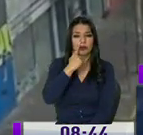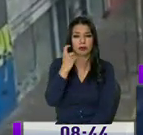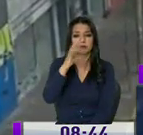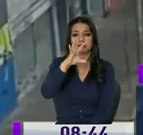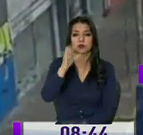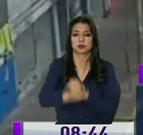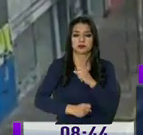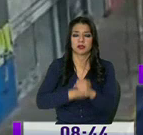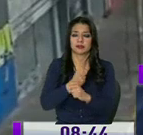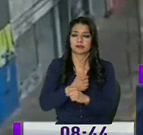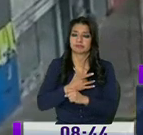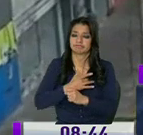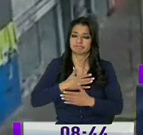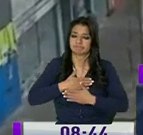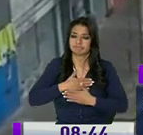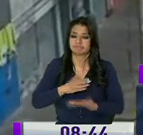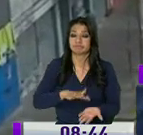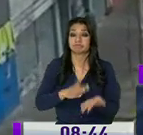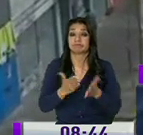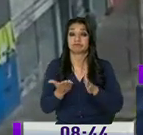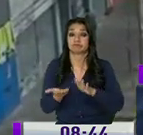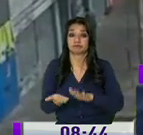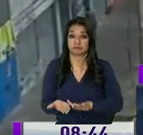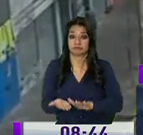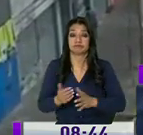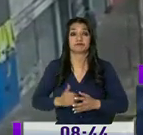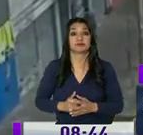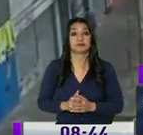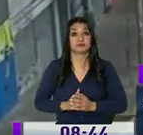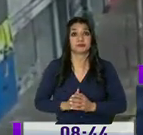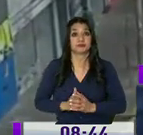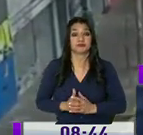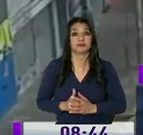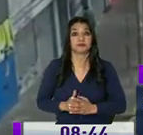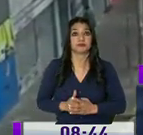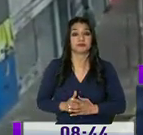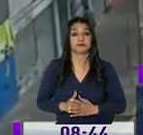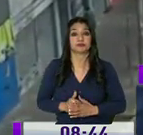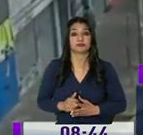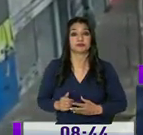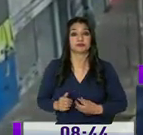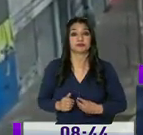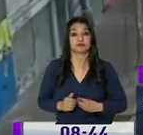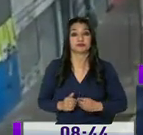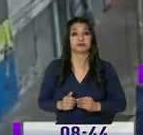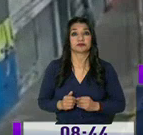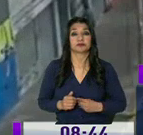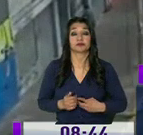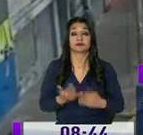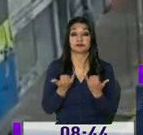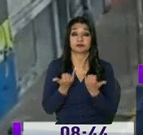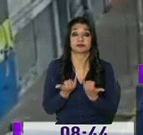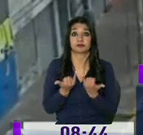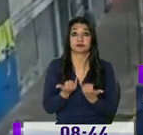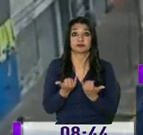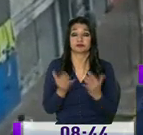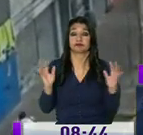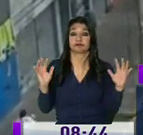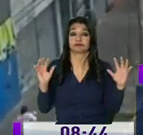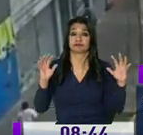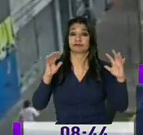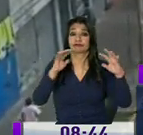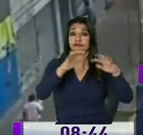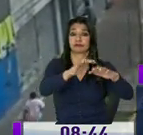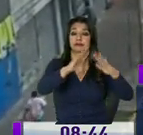que lamentablemente perdió la vida. Este momento, como les indicamos, la concentración es en